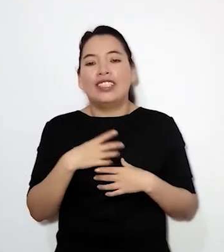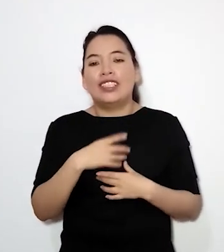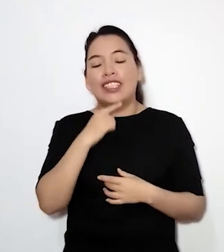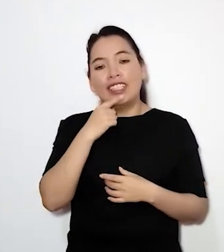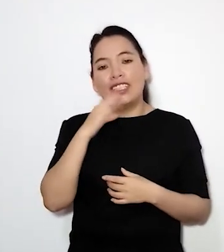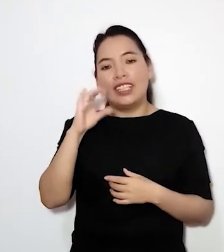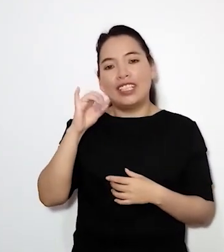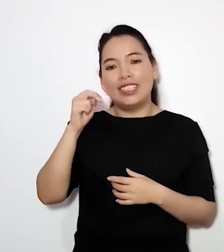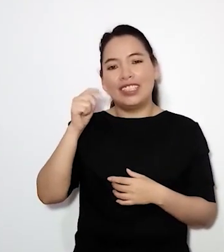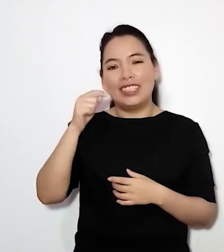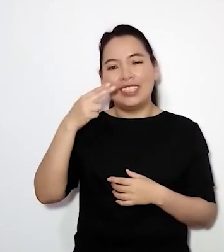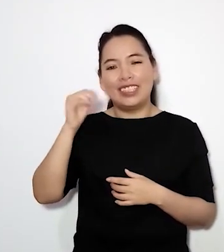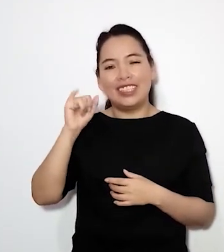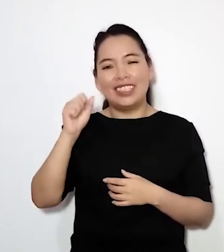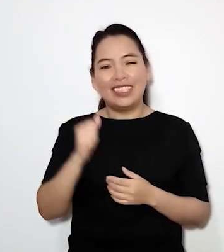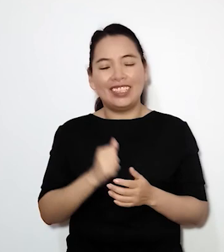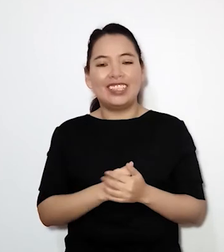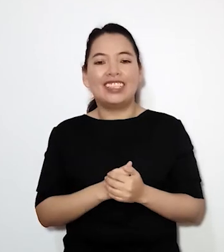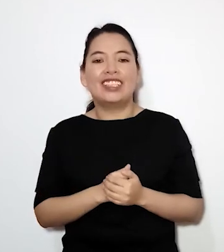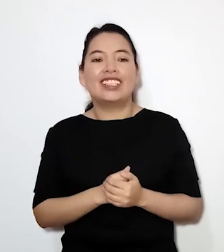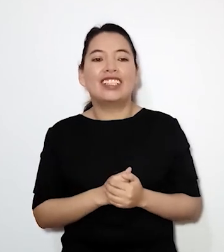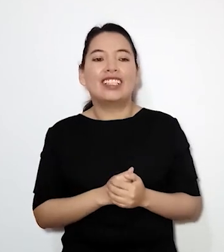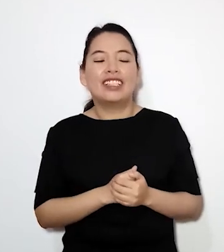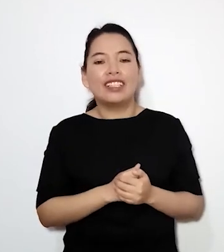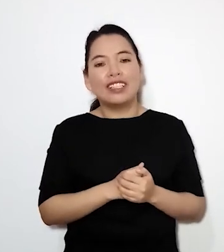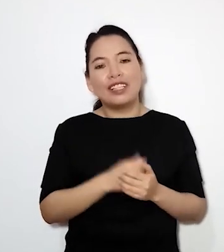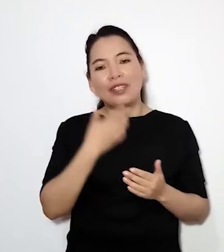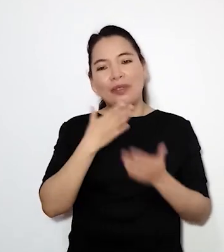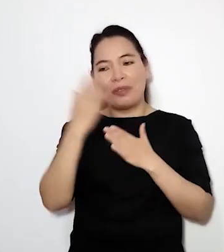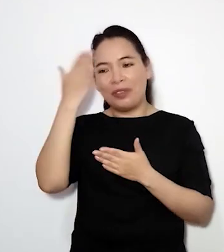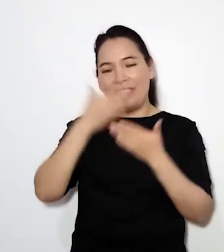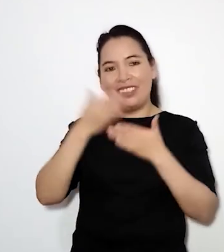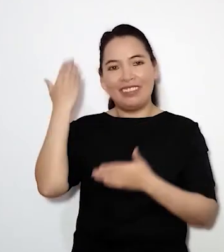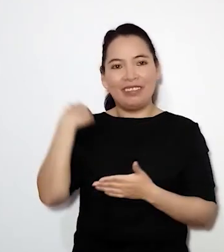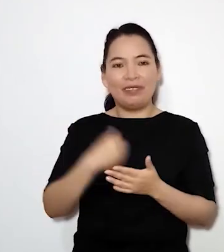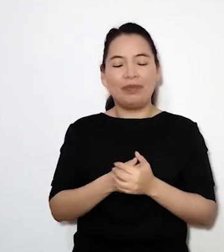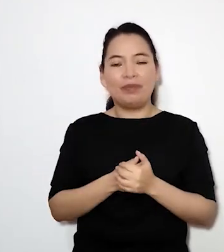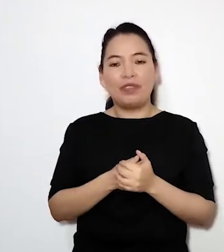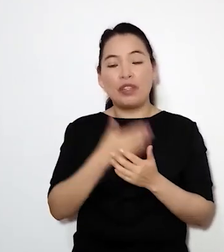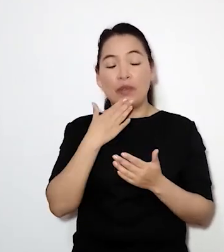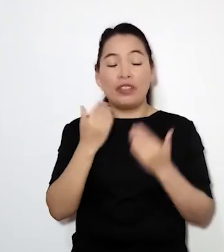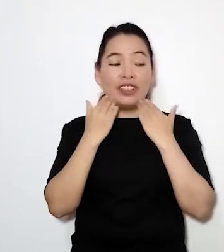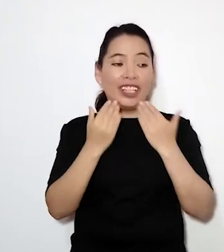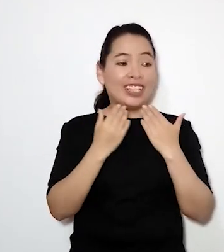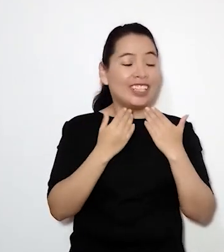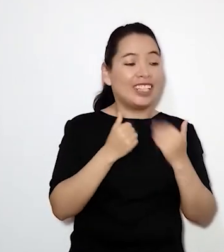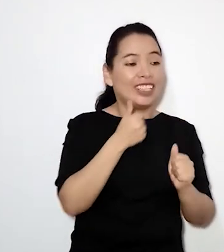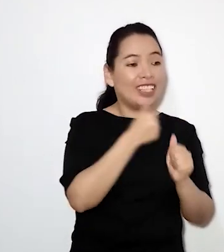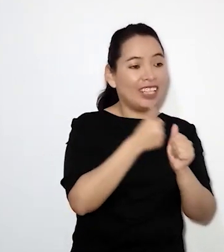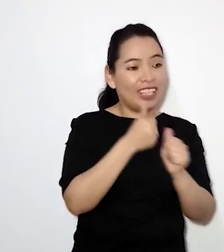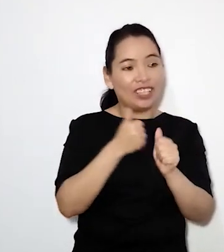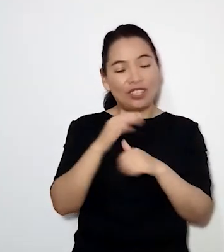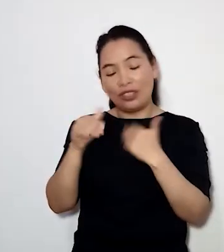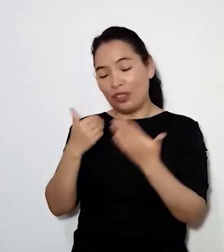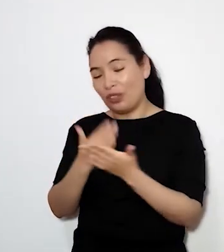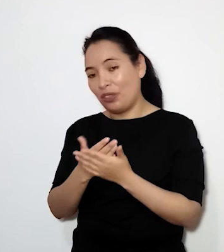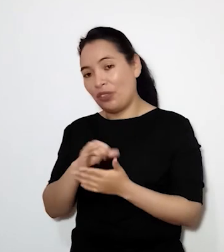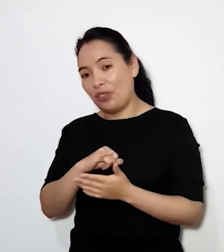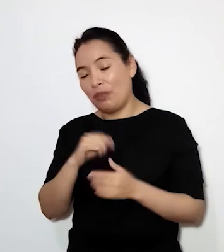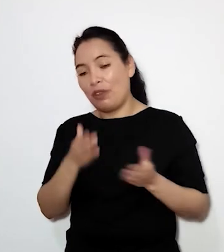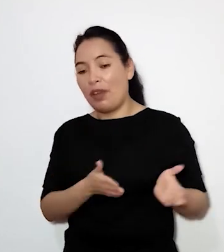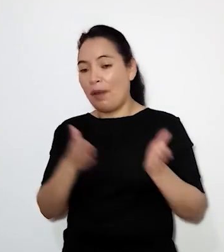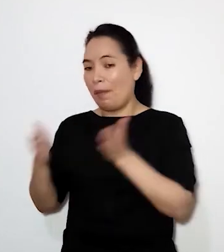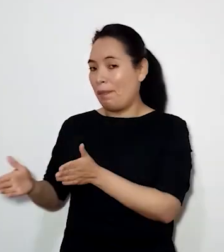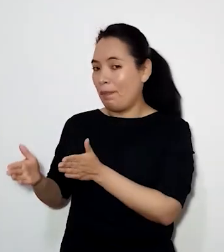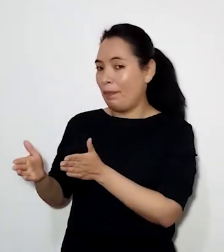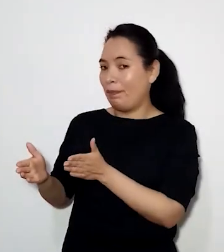abierto. Quisiera agradecerles a todos y todas su amable atención. Voy ahora a pasar la palabra a